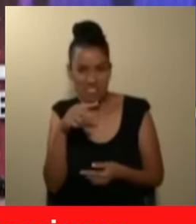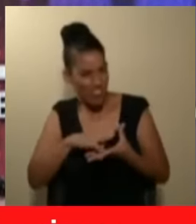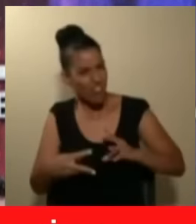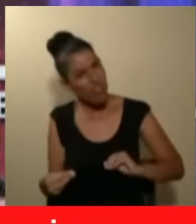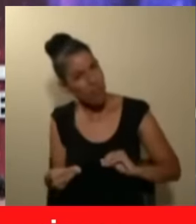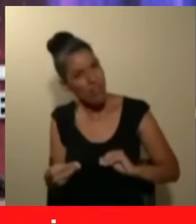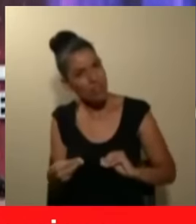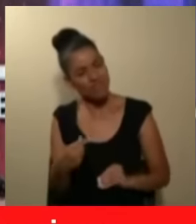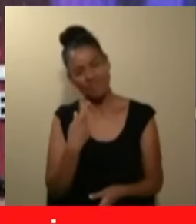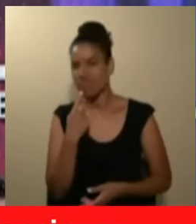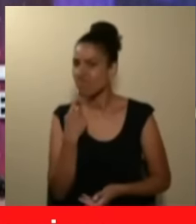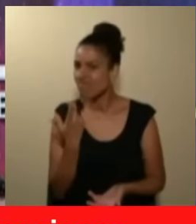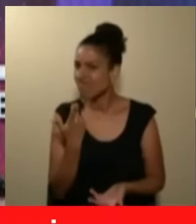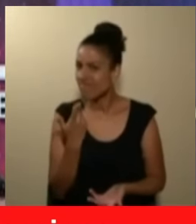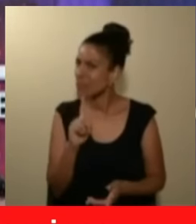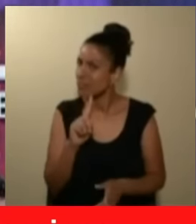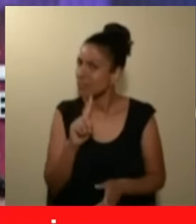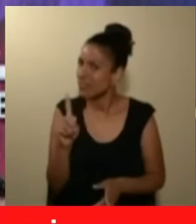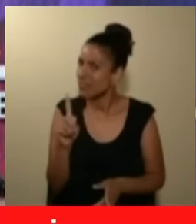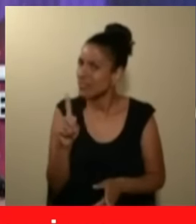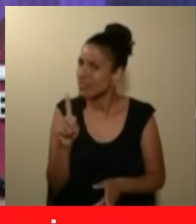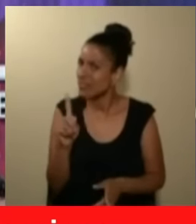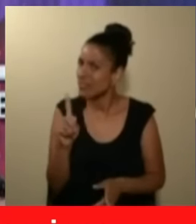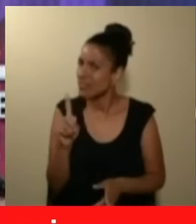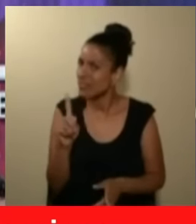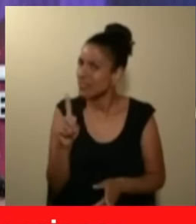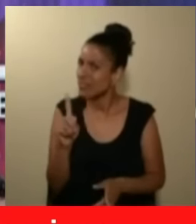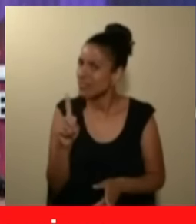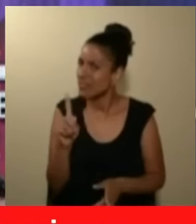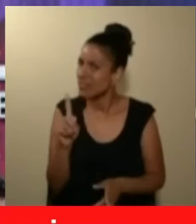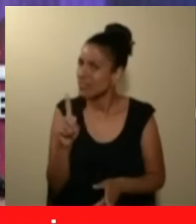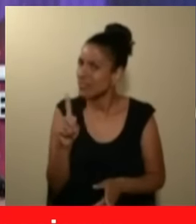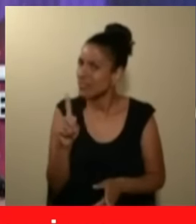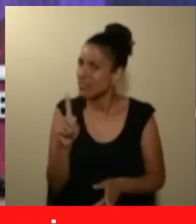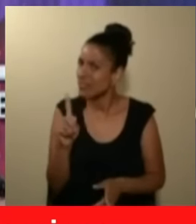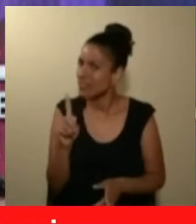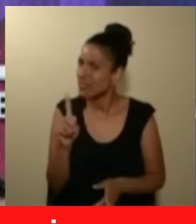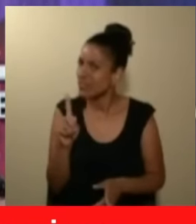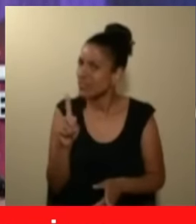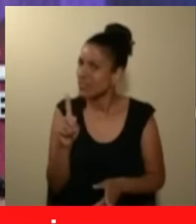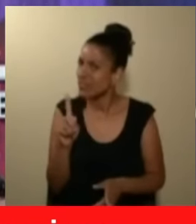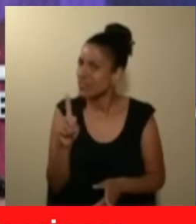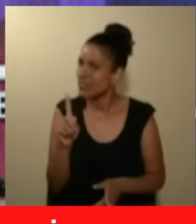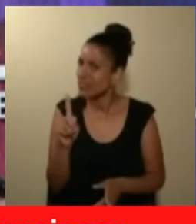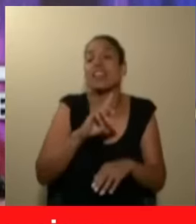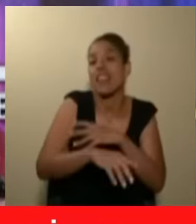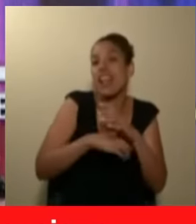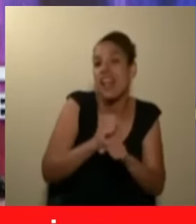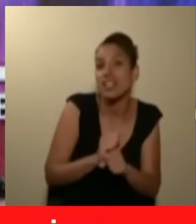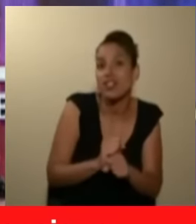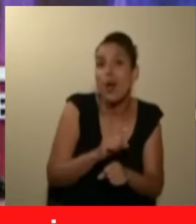se vaya a mejorar la educación. Hay una vuelta al pasado. Ya la ley de educación del año 72,